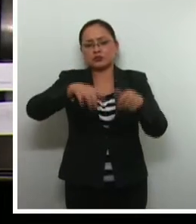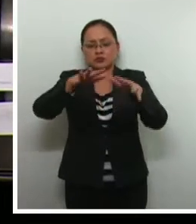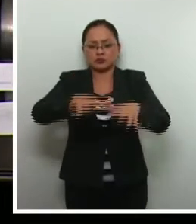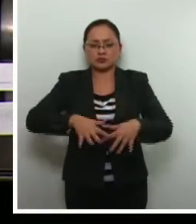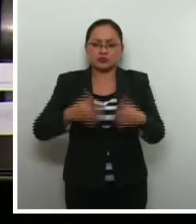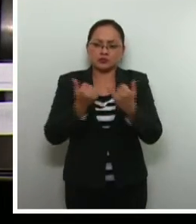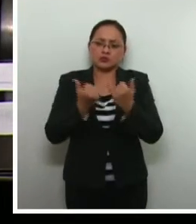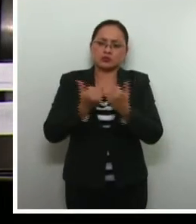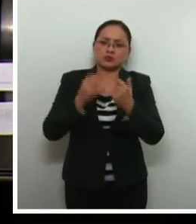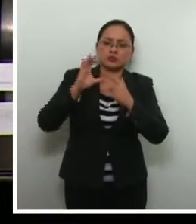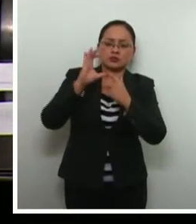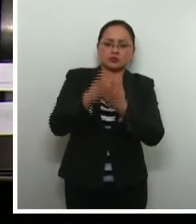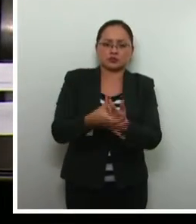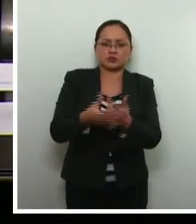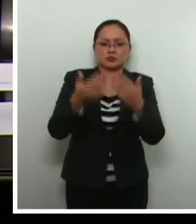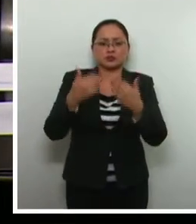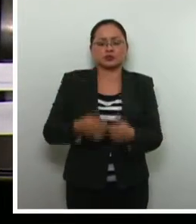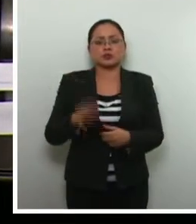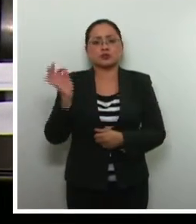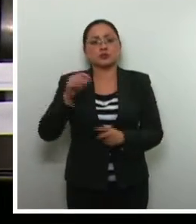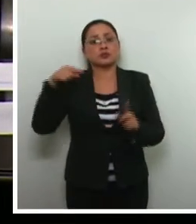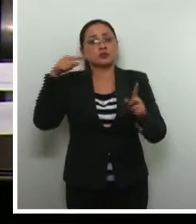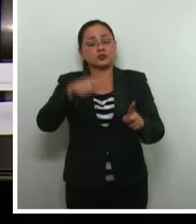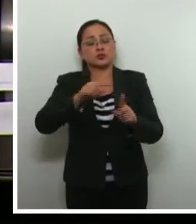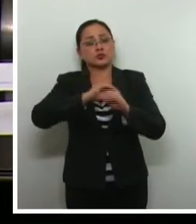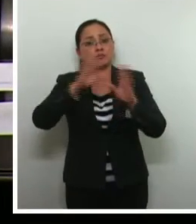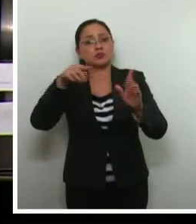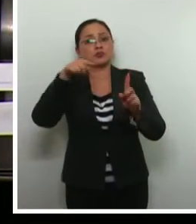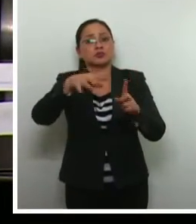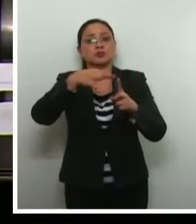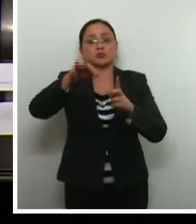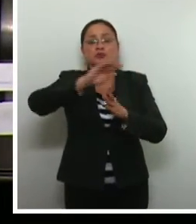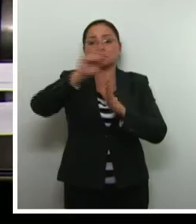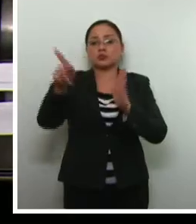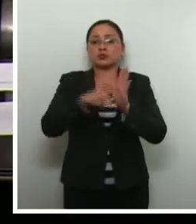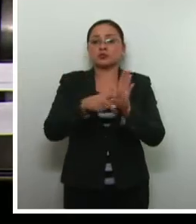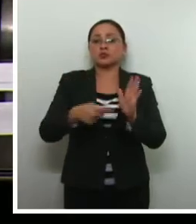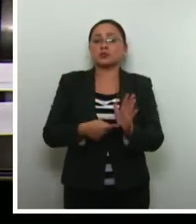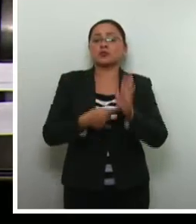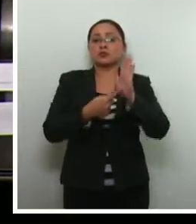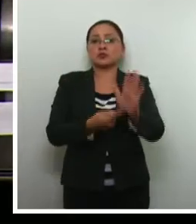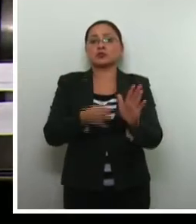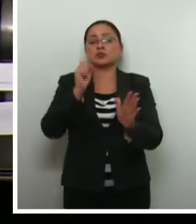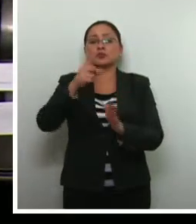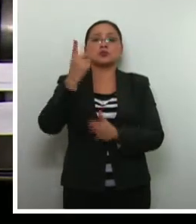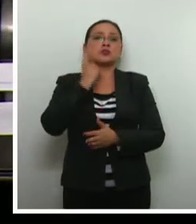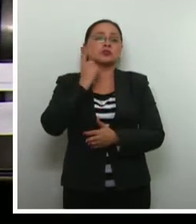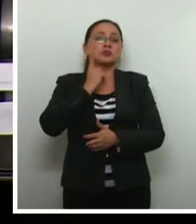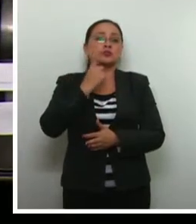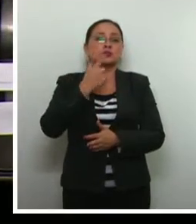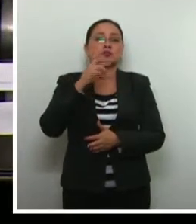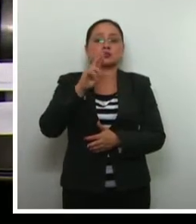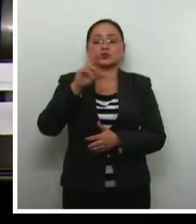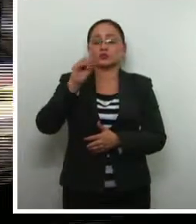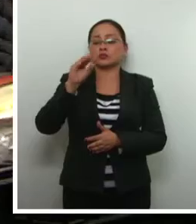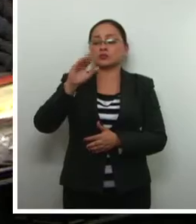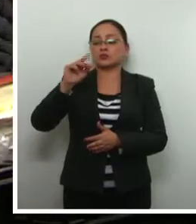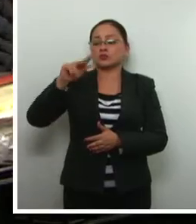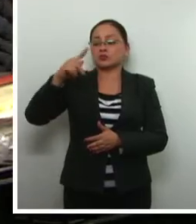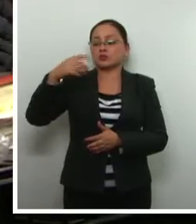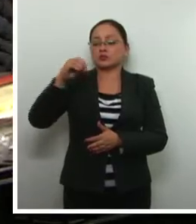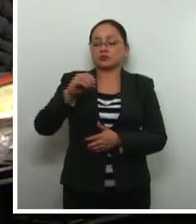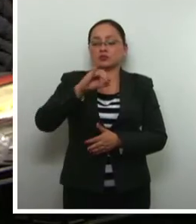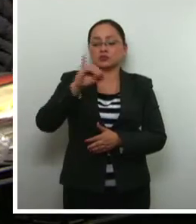propia comisión. Y en el caso específico de las reservas que presentó el diputado Roberto Gil, no